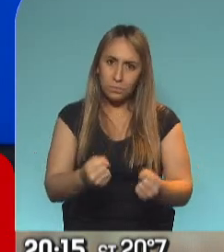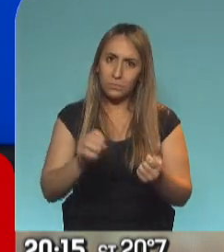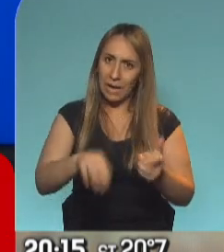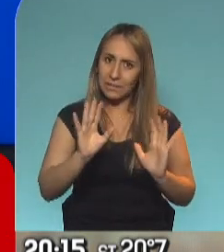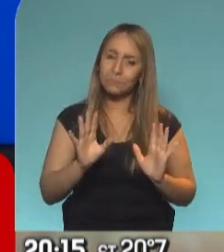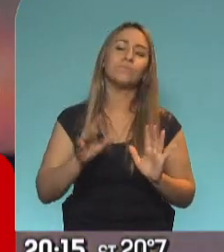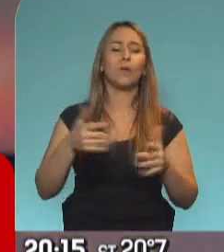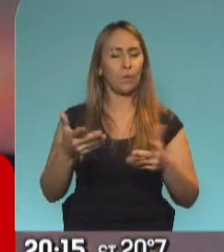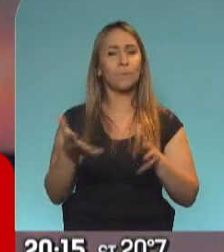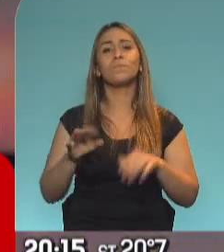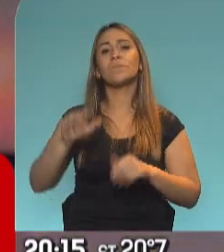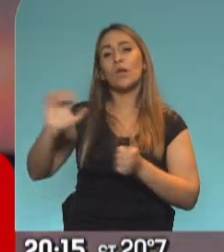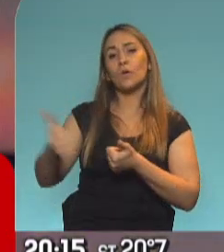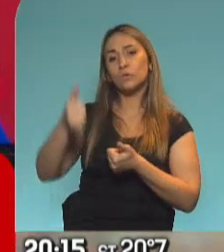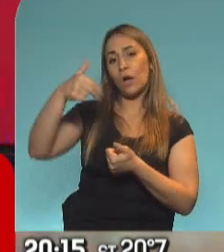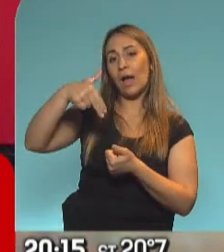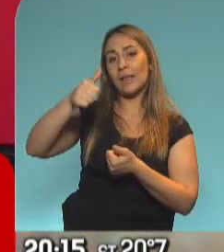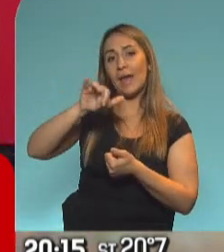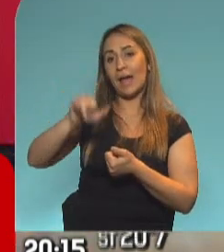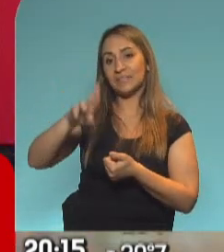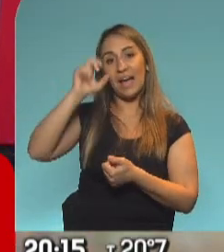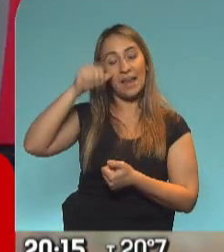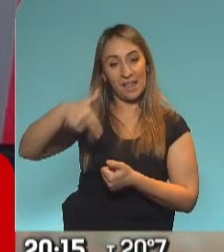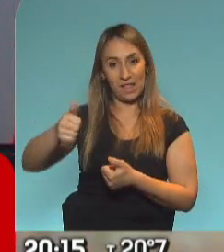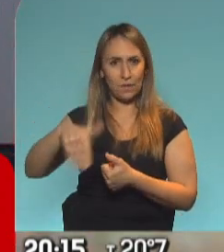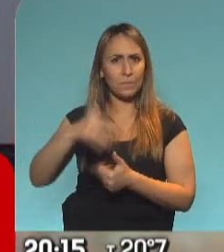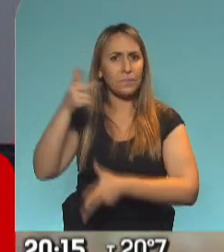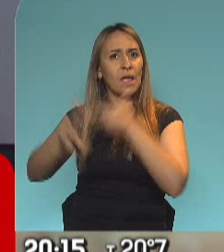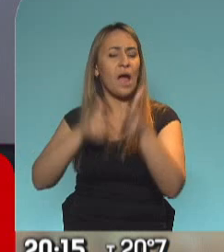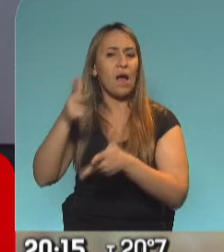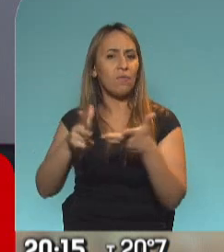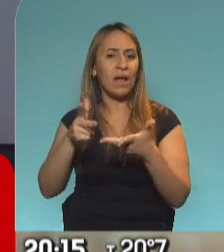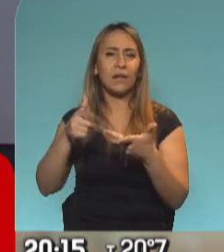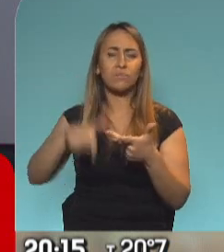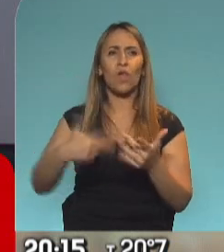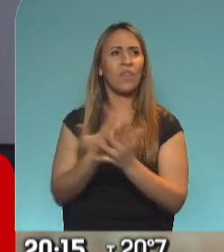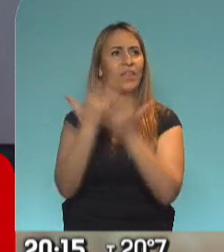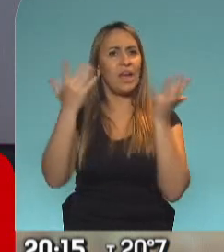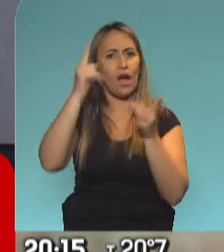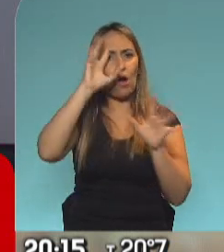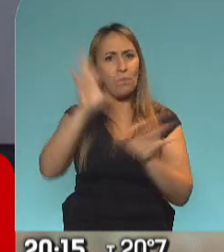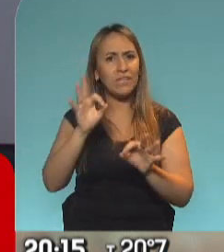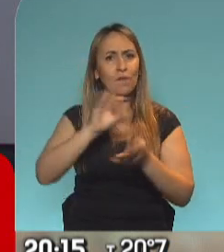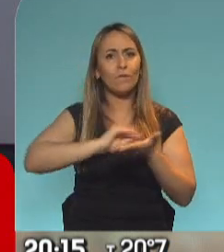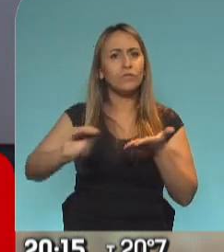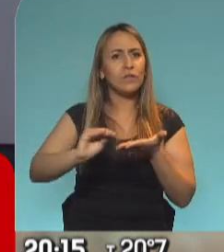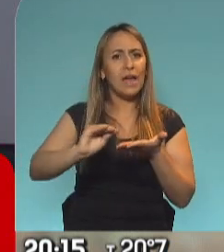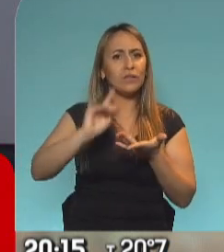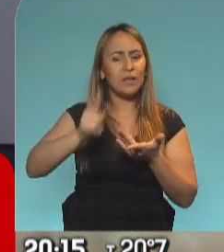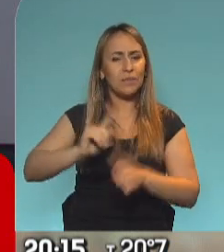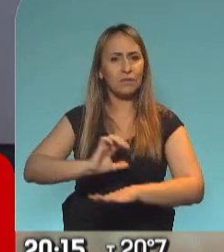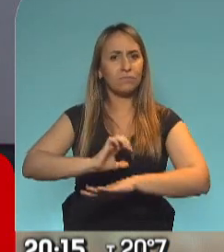Pero aquí ya estamos con la Serena Lomagno para hablar de lo que ha sido un día de opiniones de funcionarios, de